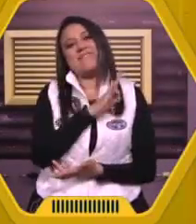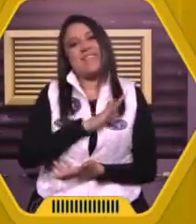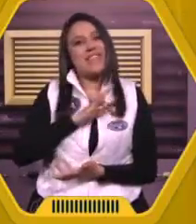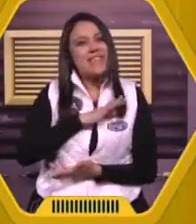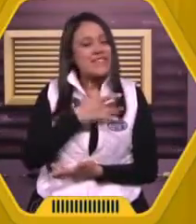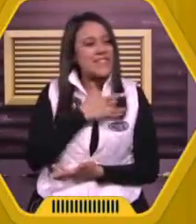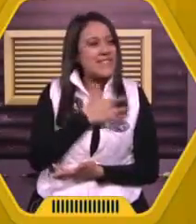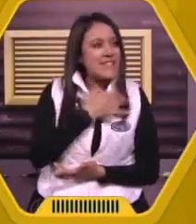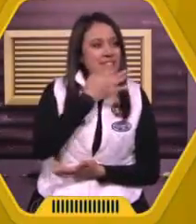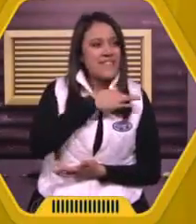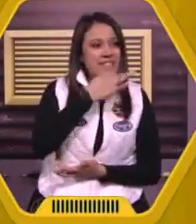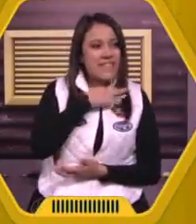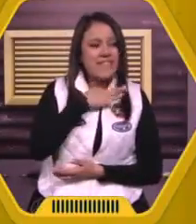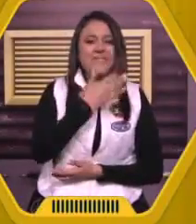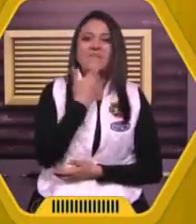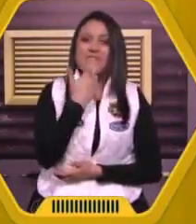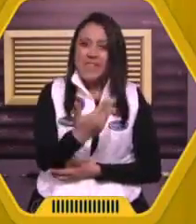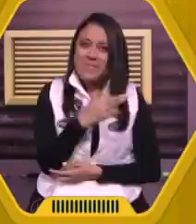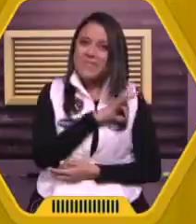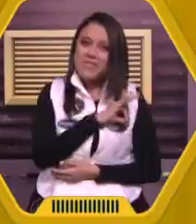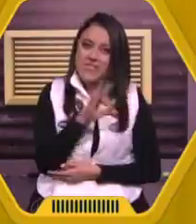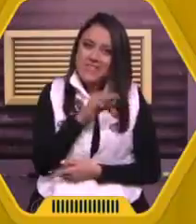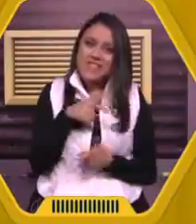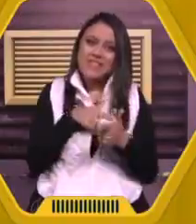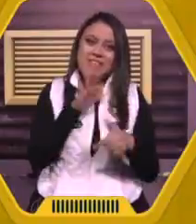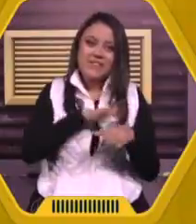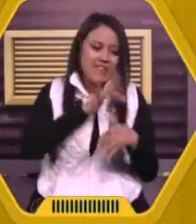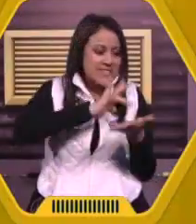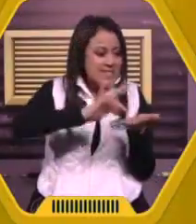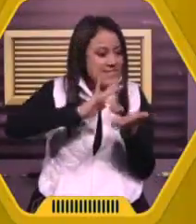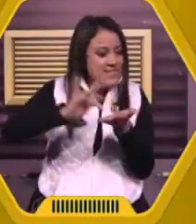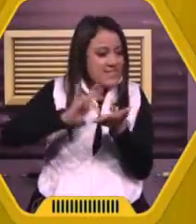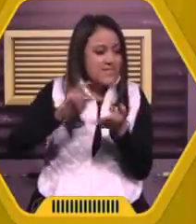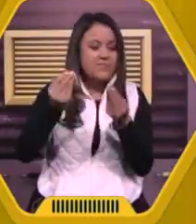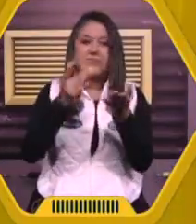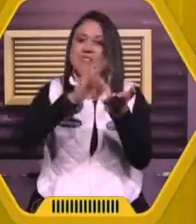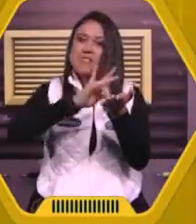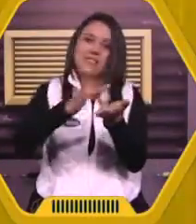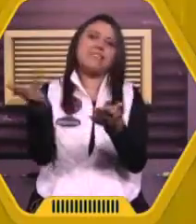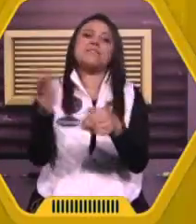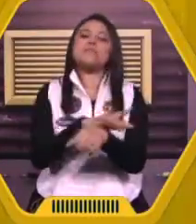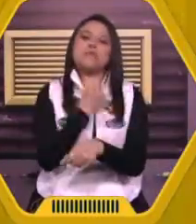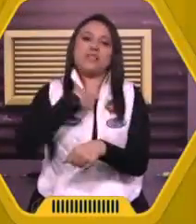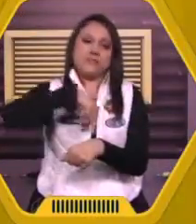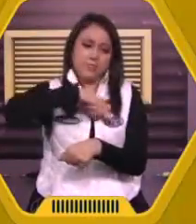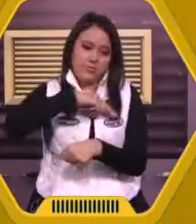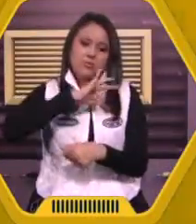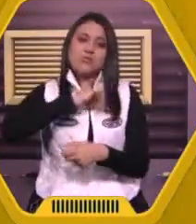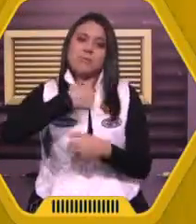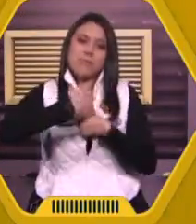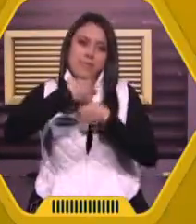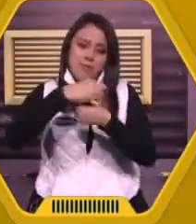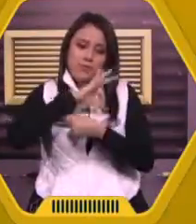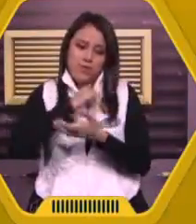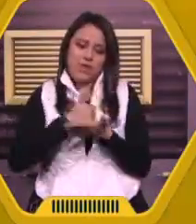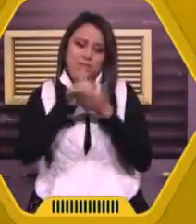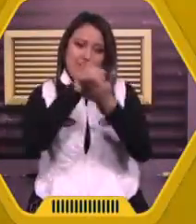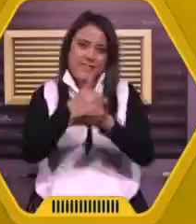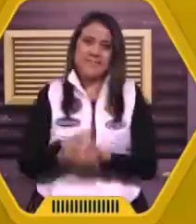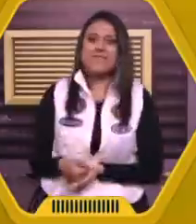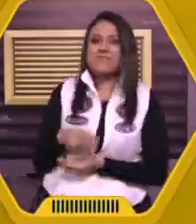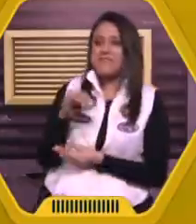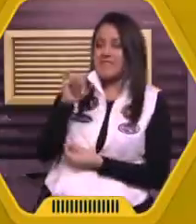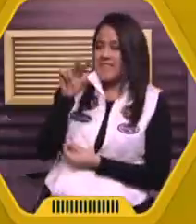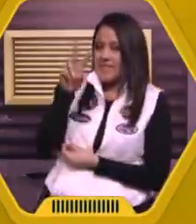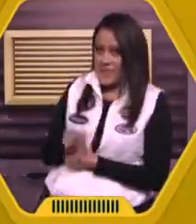y regocijarnos con estar aquí poniendo nuestro granito de arena. Muchas gracias por aceptarnos nuestra ayuda, Constanza. Pues tú lo has dicho